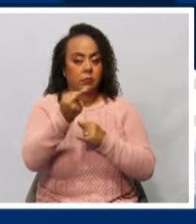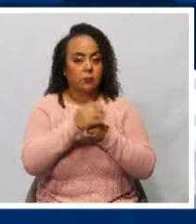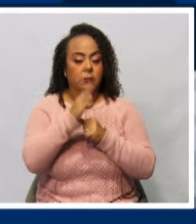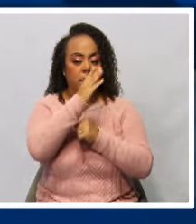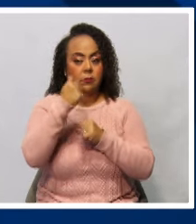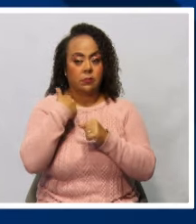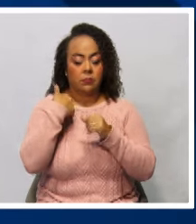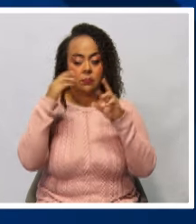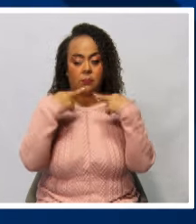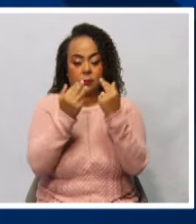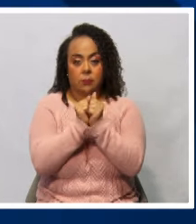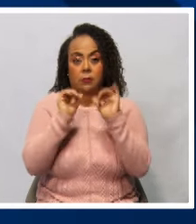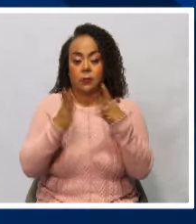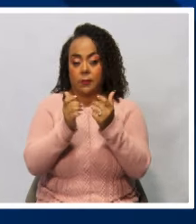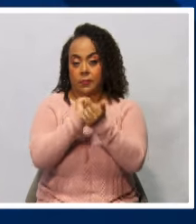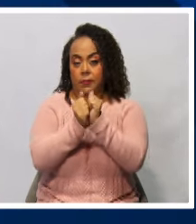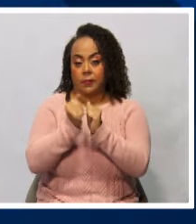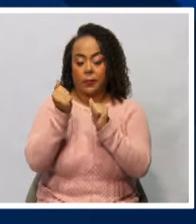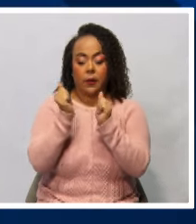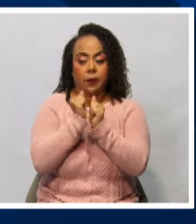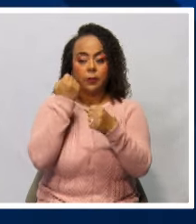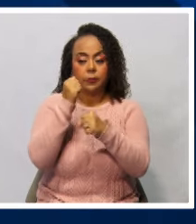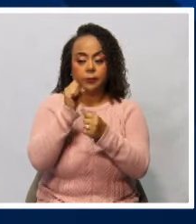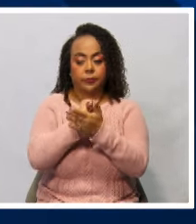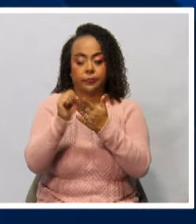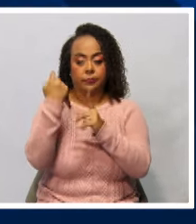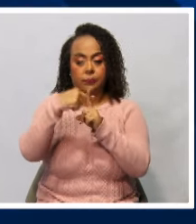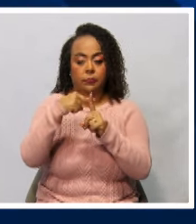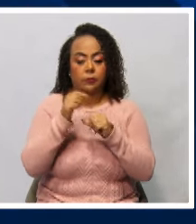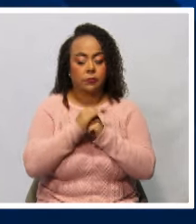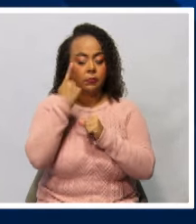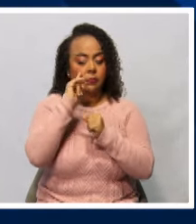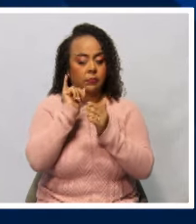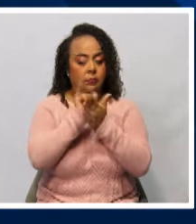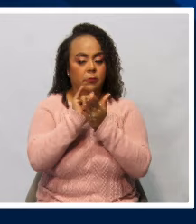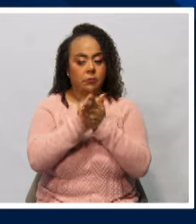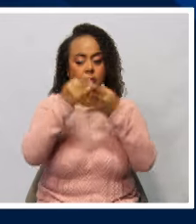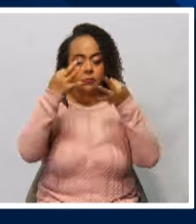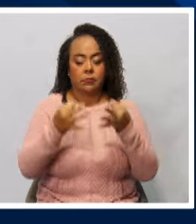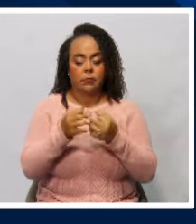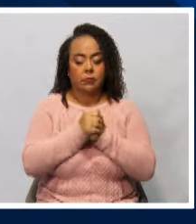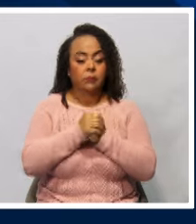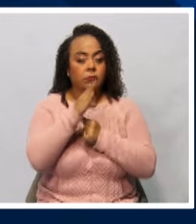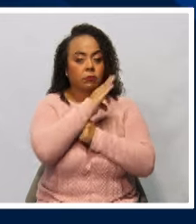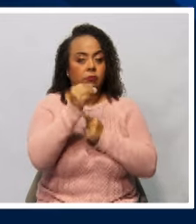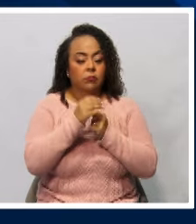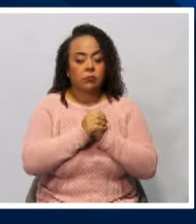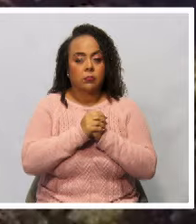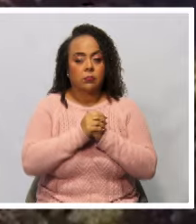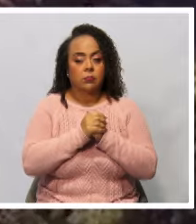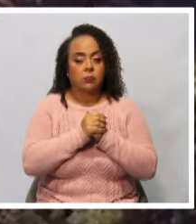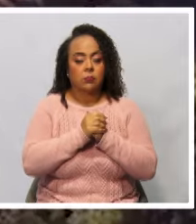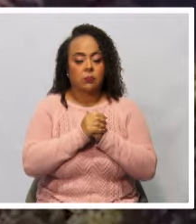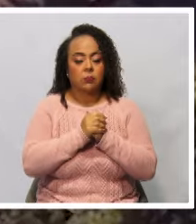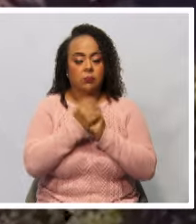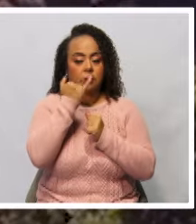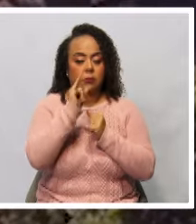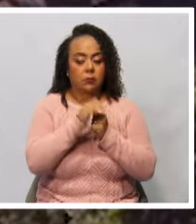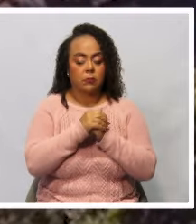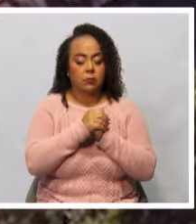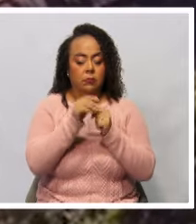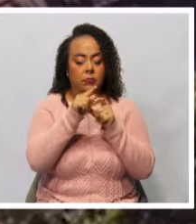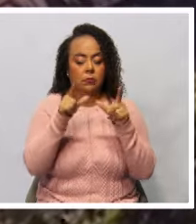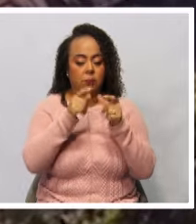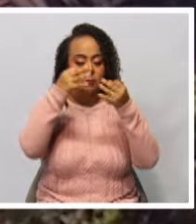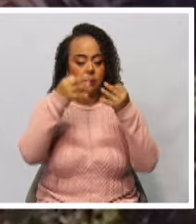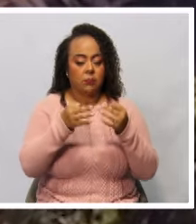con el Comité de Deportes, con la Municipalidad de Santa Cruz, para finiquitar y ya definir definitivamente si la sede oficial va a